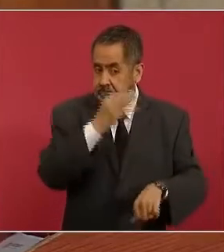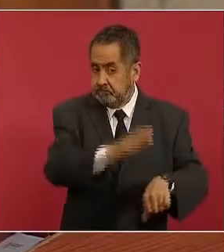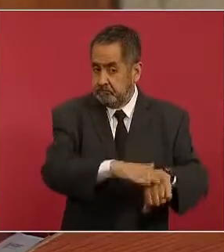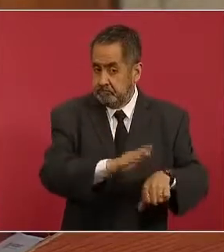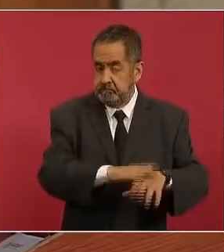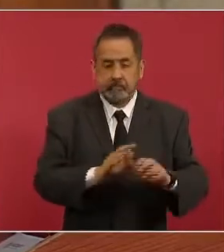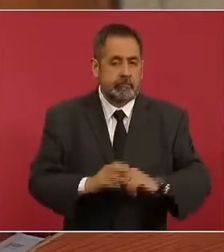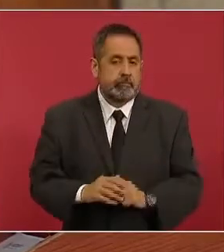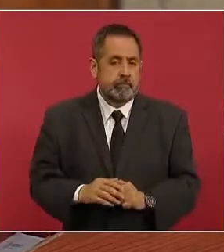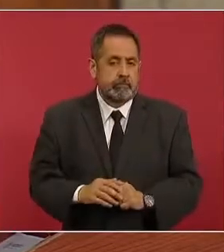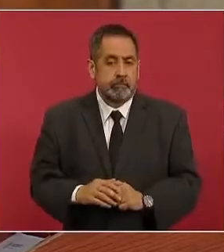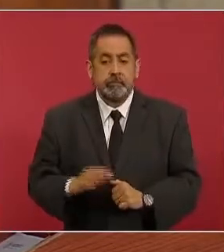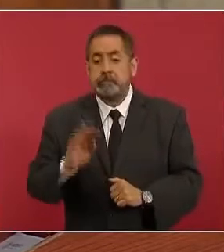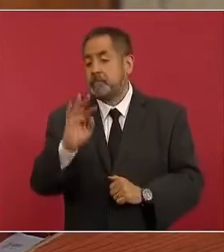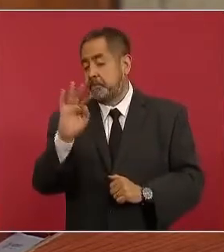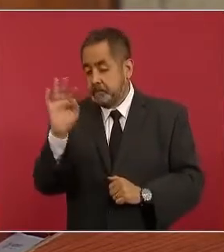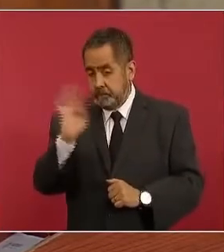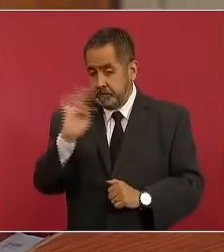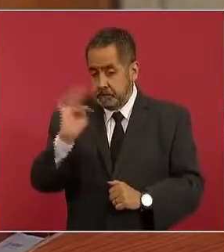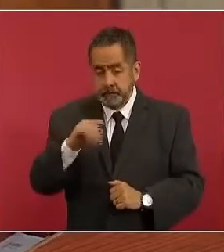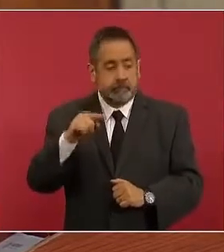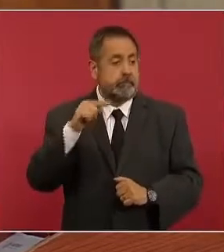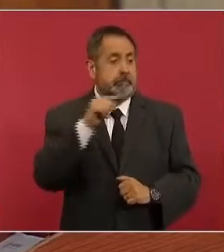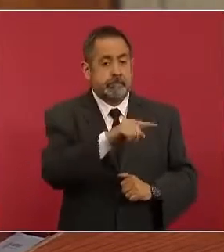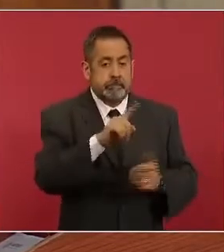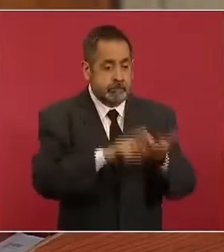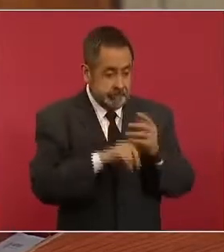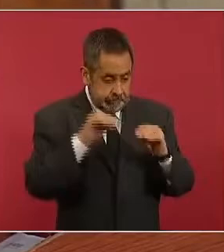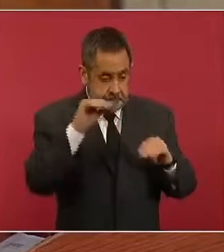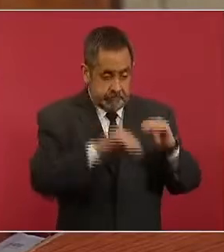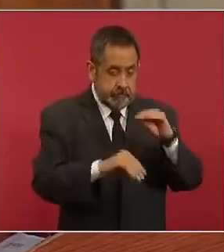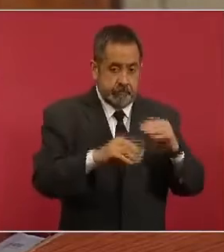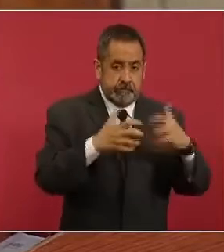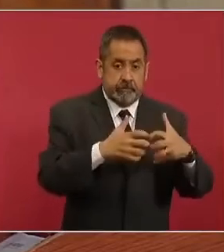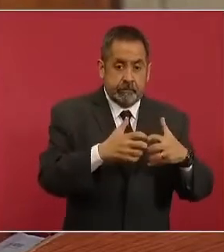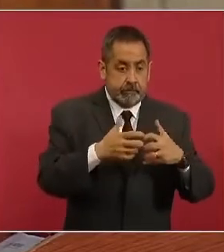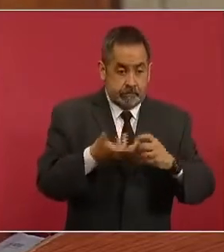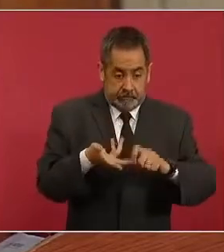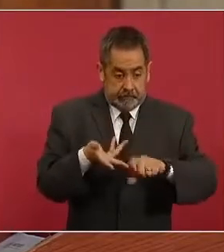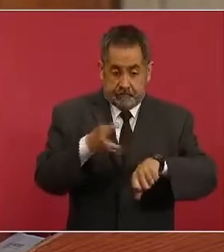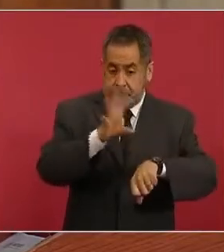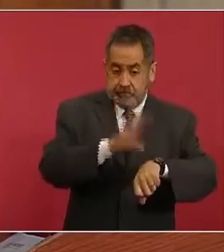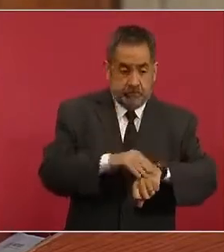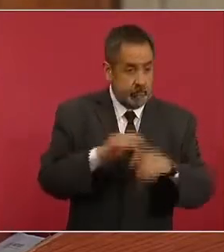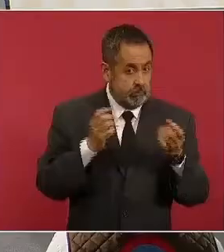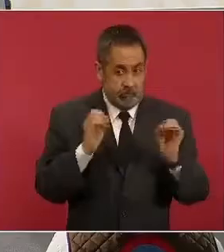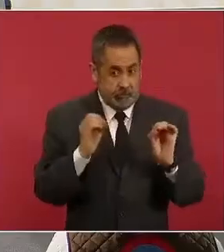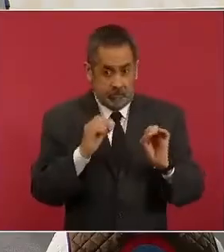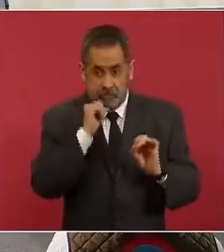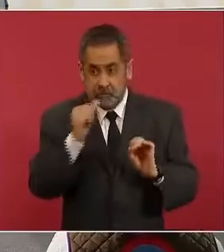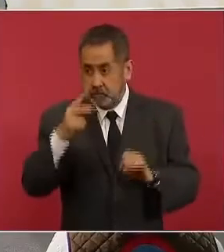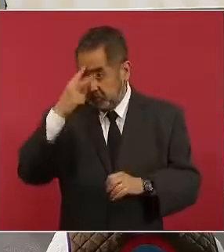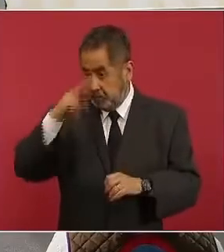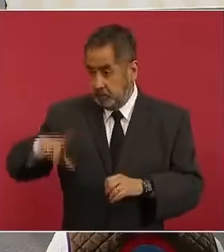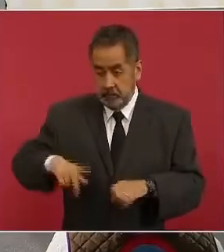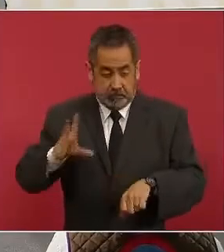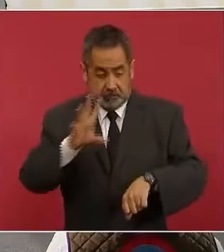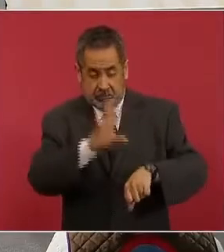En los casos en que se hayan construido terminales sin permisos de las autoridades